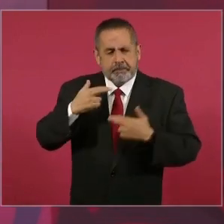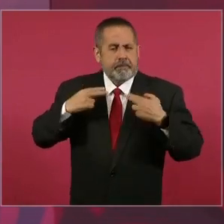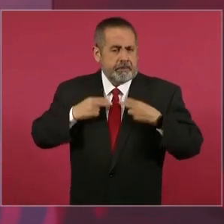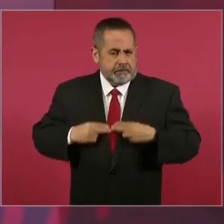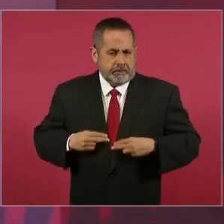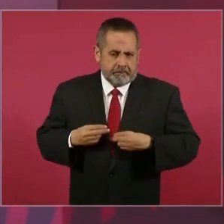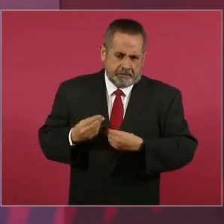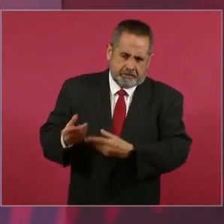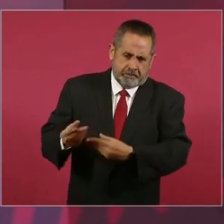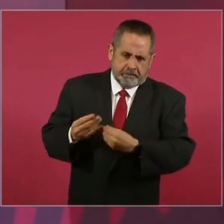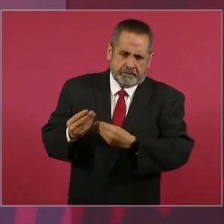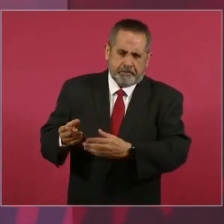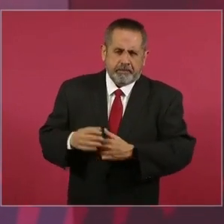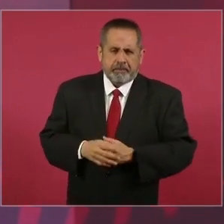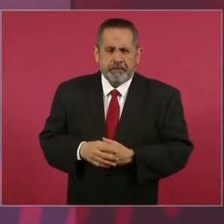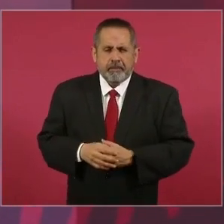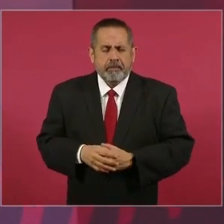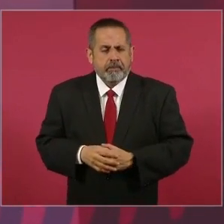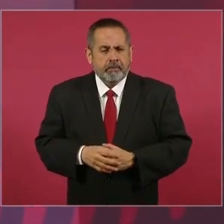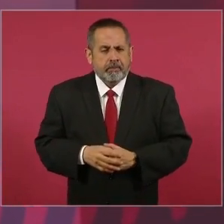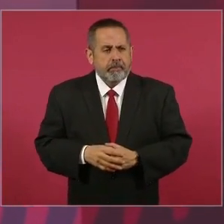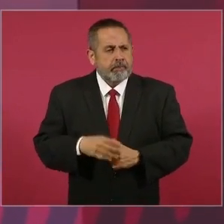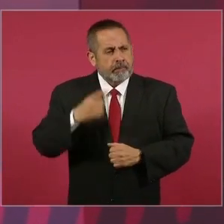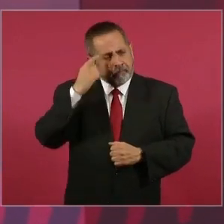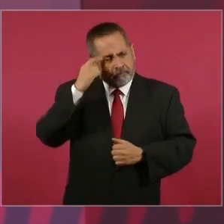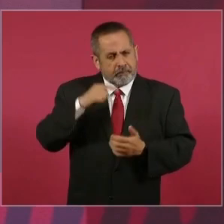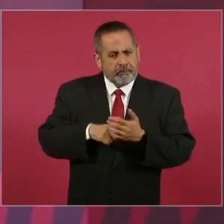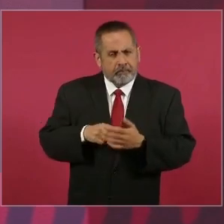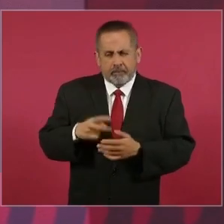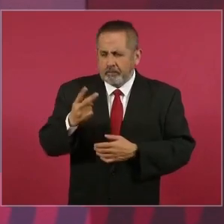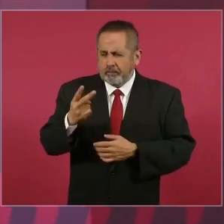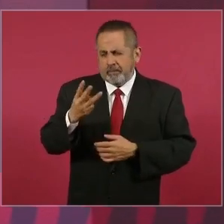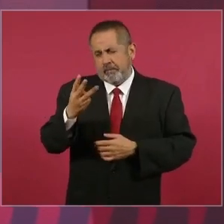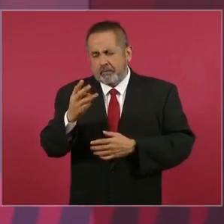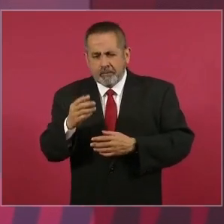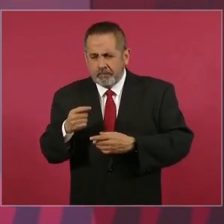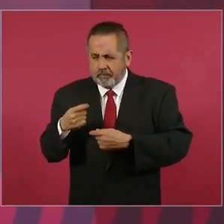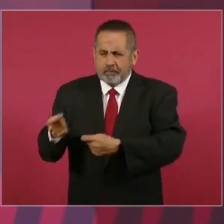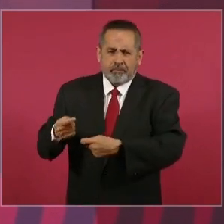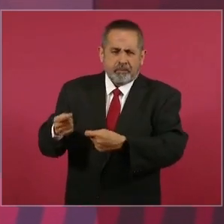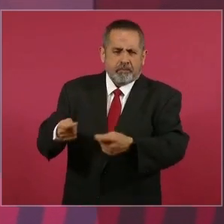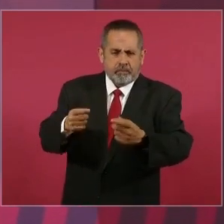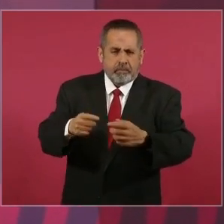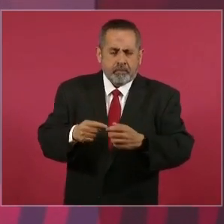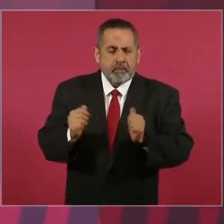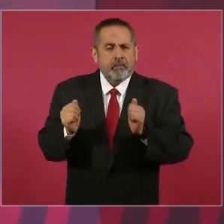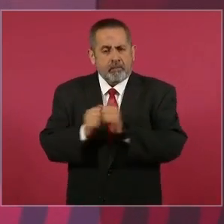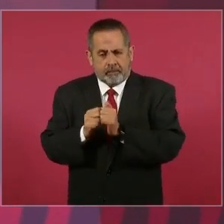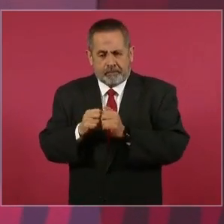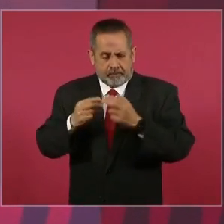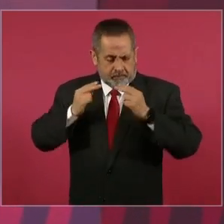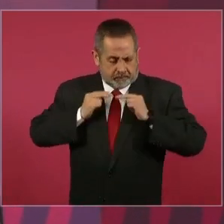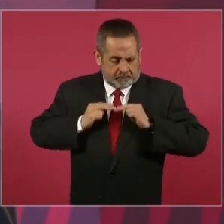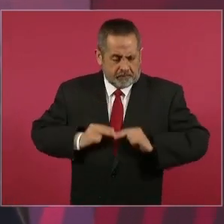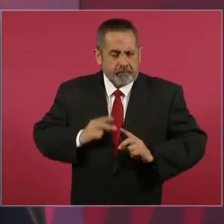uniformes creo que dos o tres porque hasta uno de deporte